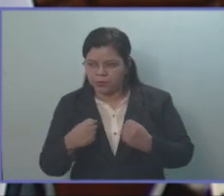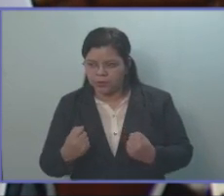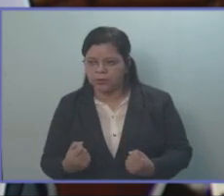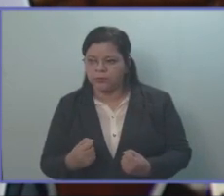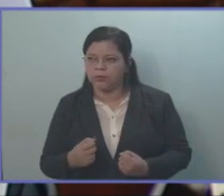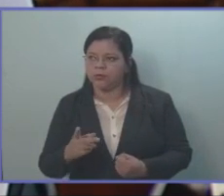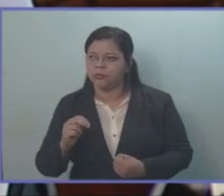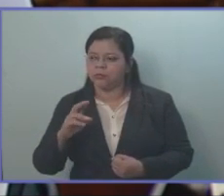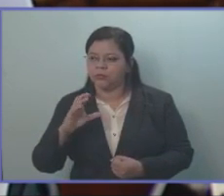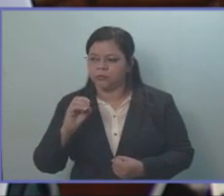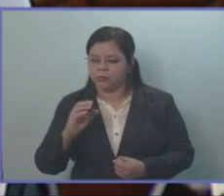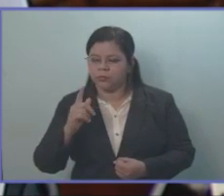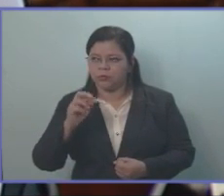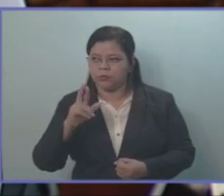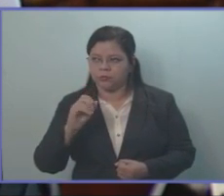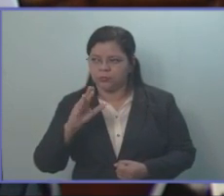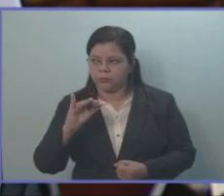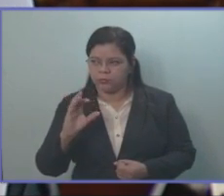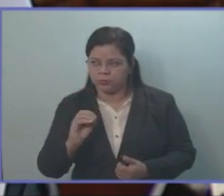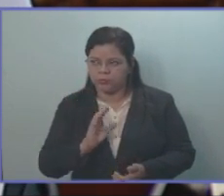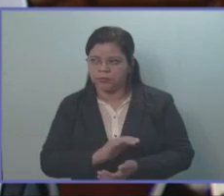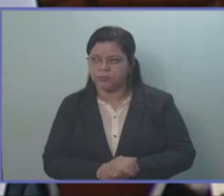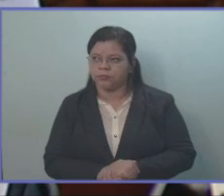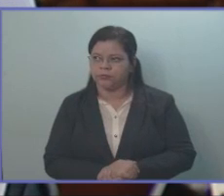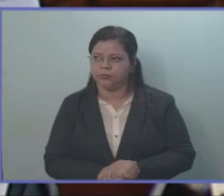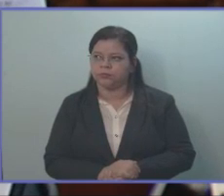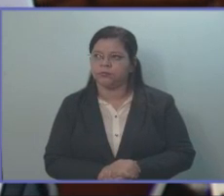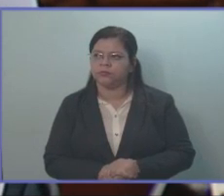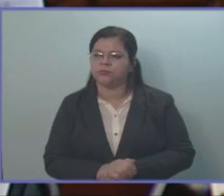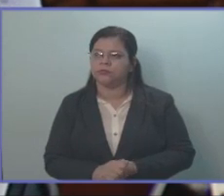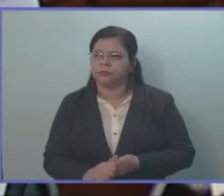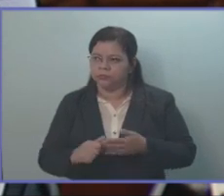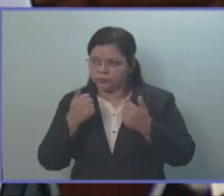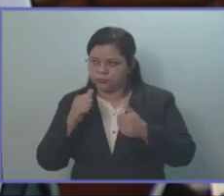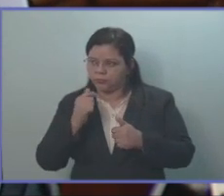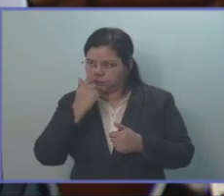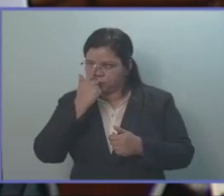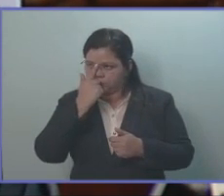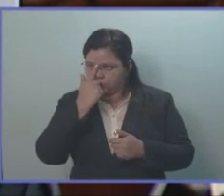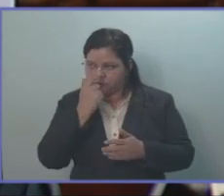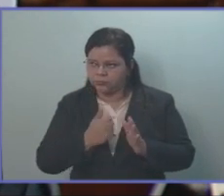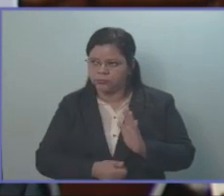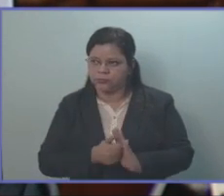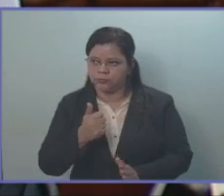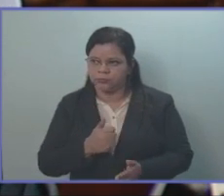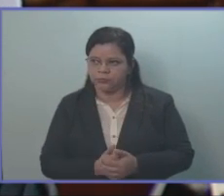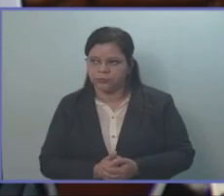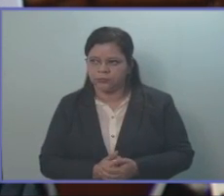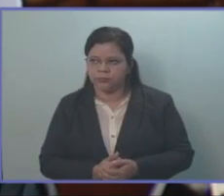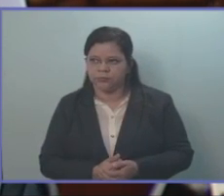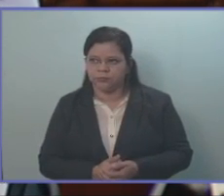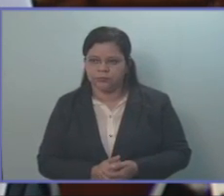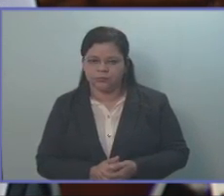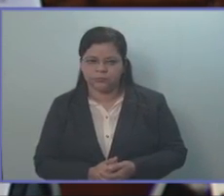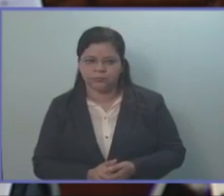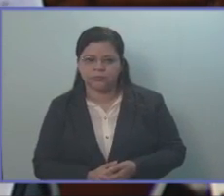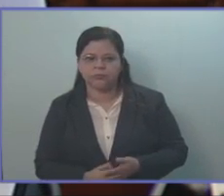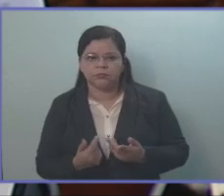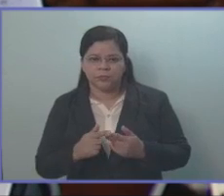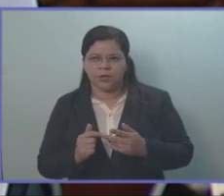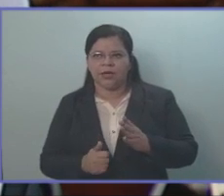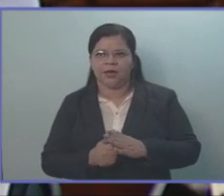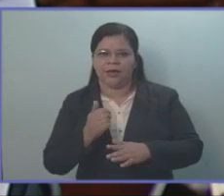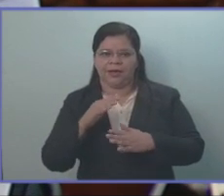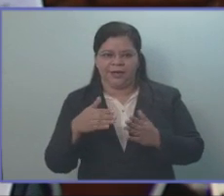narcotráfico, crimen organizado, homicidio agravado, feminicidio, feminicidio agravado,